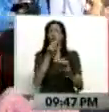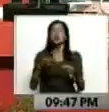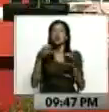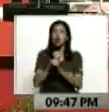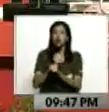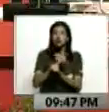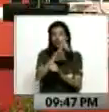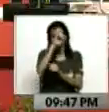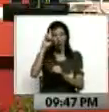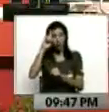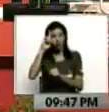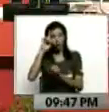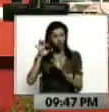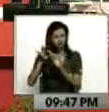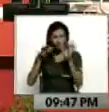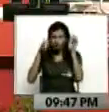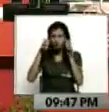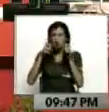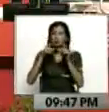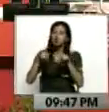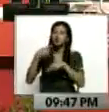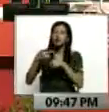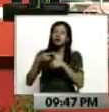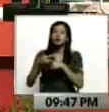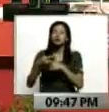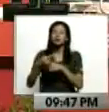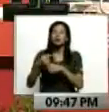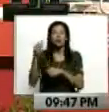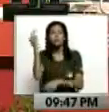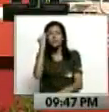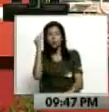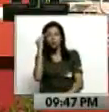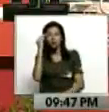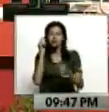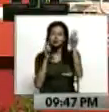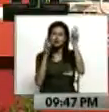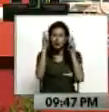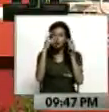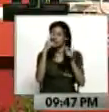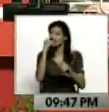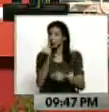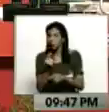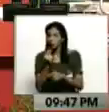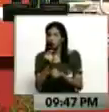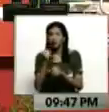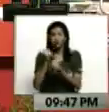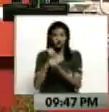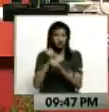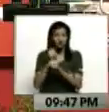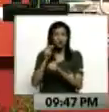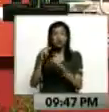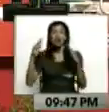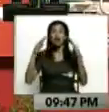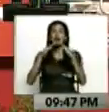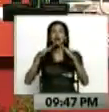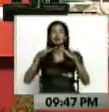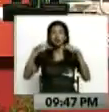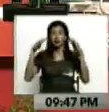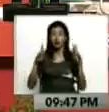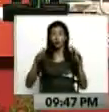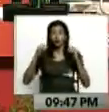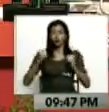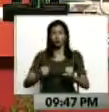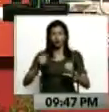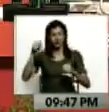Moreno Buenas noches camarada en contraofensiva Revolucionaria por el legado de Zamora y Chávez en El bicentenario de la Batalla de la casa fuerte